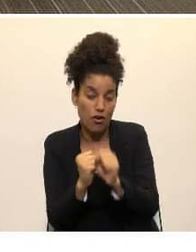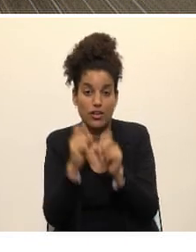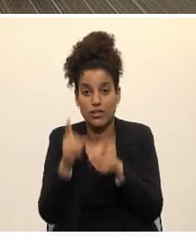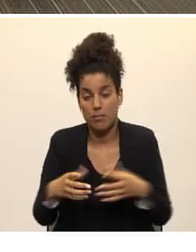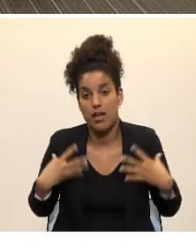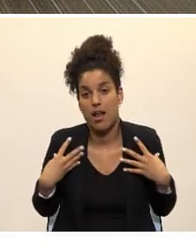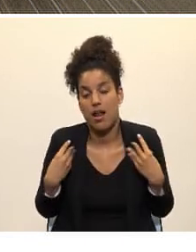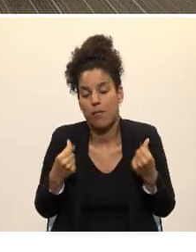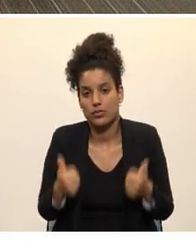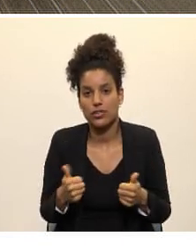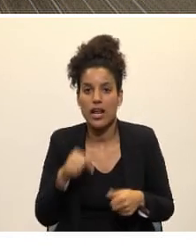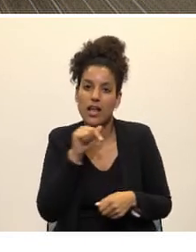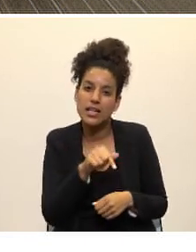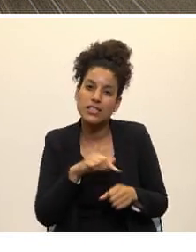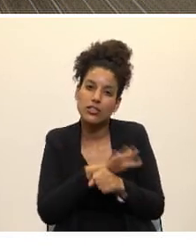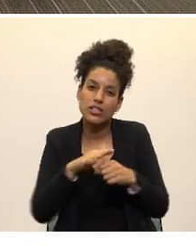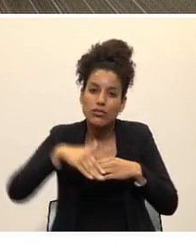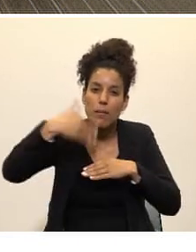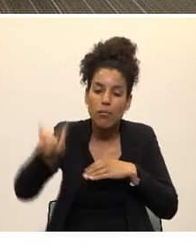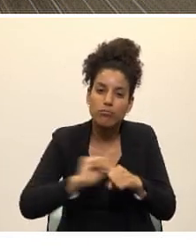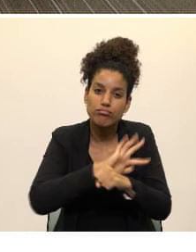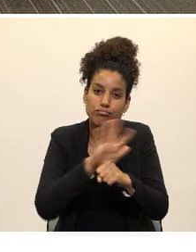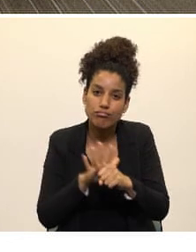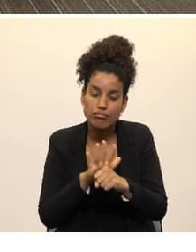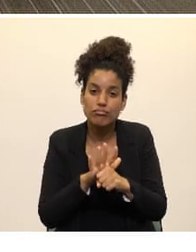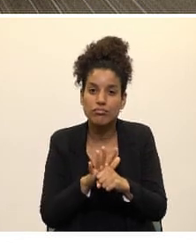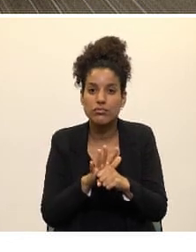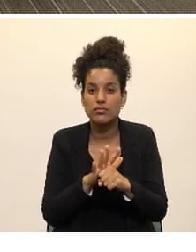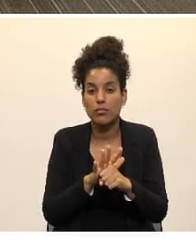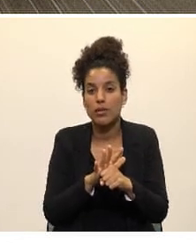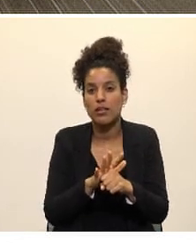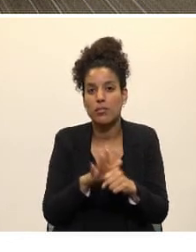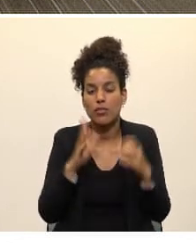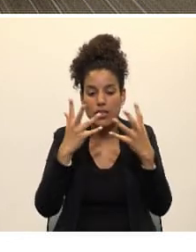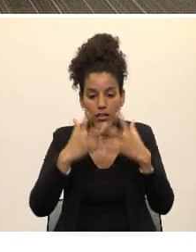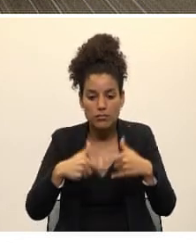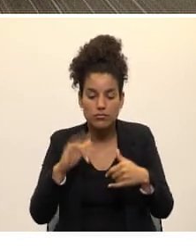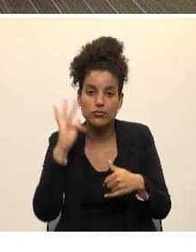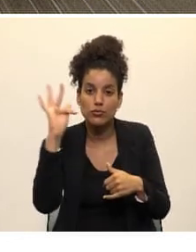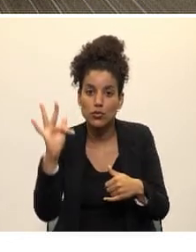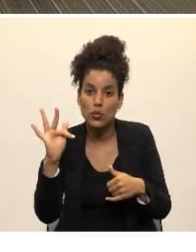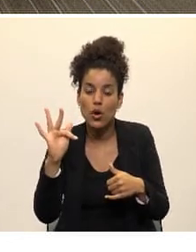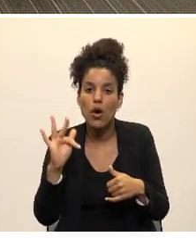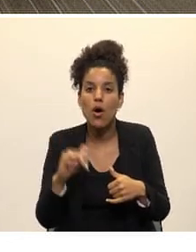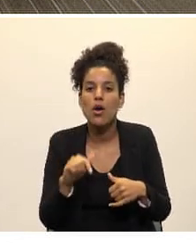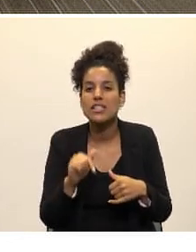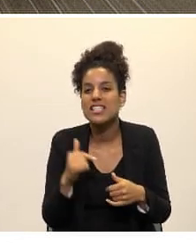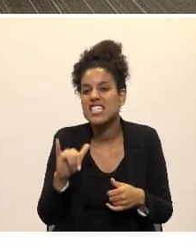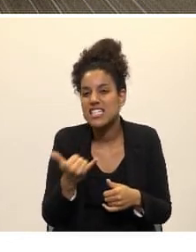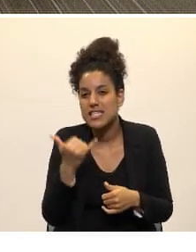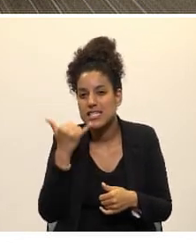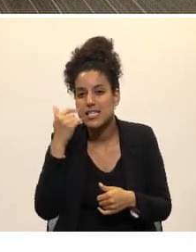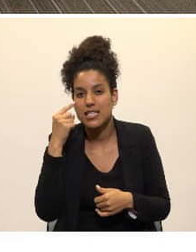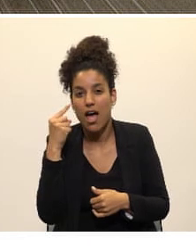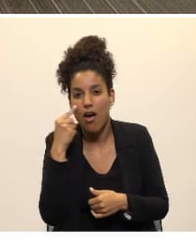contexto post-pandemia el marco para la reformulación formal de los sistemas educativos? ¿Conoce alguna evidencia de sistema formal que ya esté